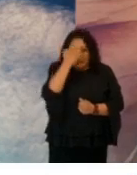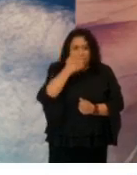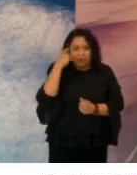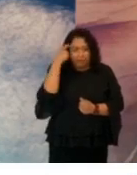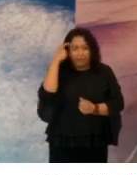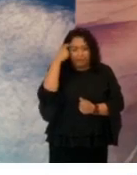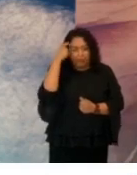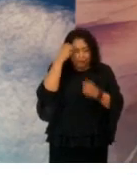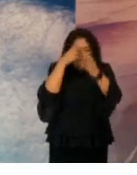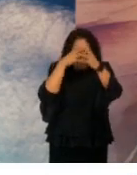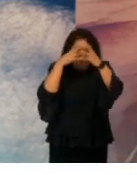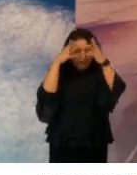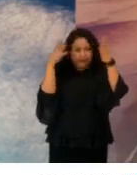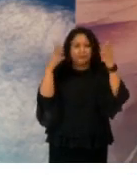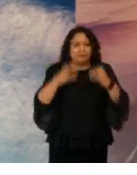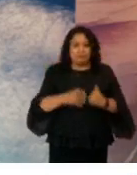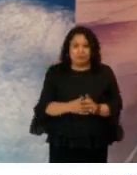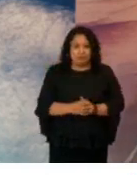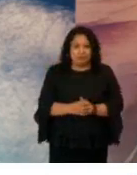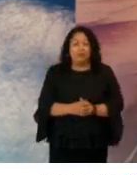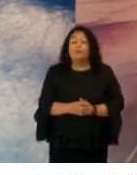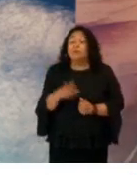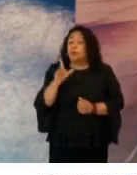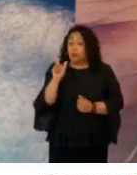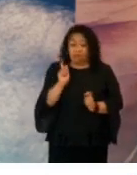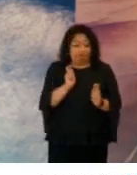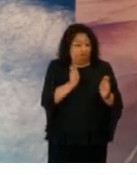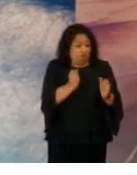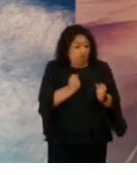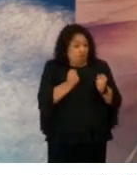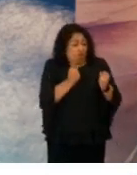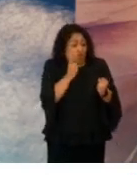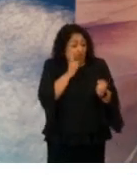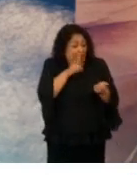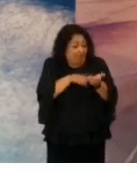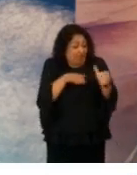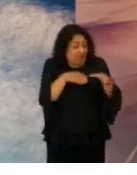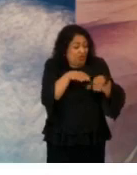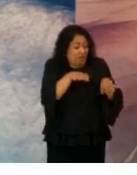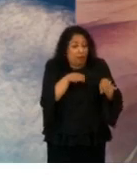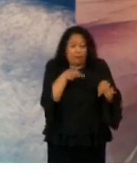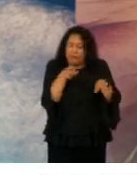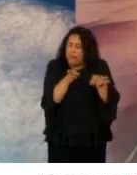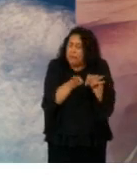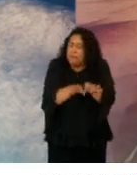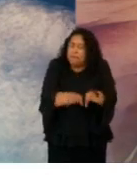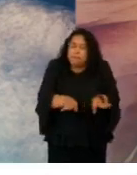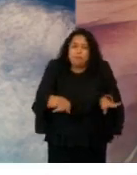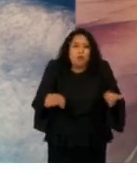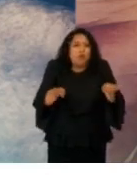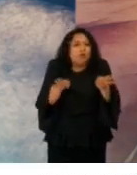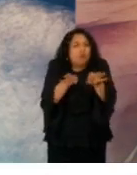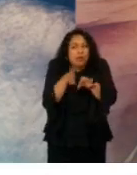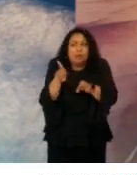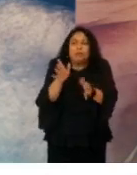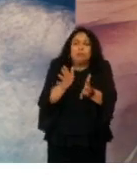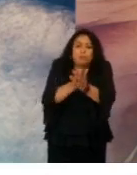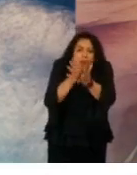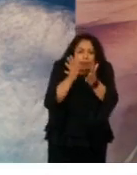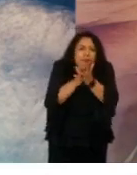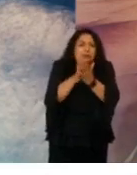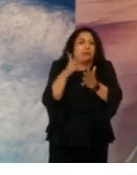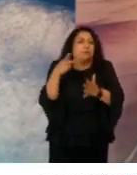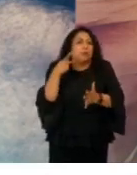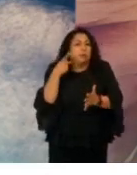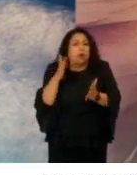es cuando empoderar a una mujer en el sector laboral es súper importante, absolutamente, que participe de política,